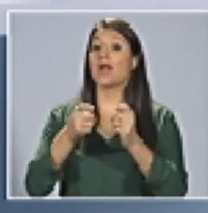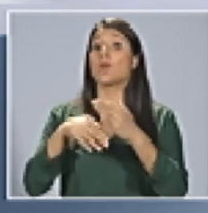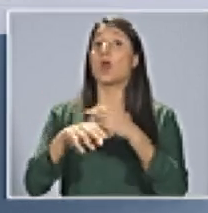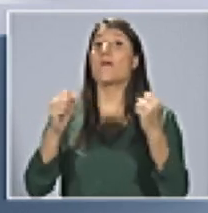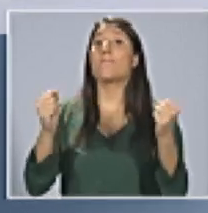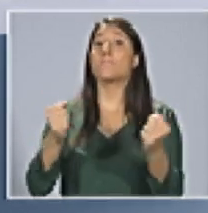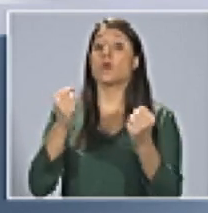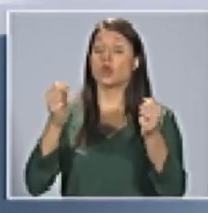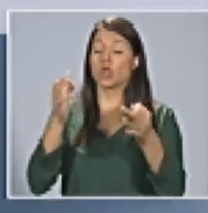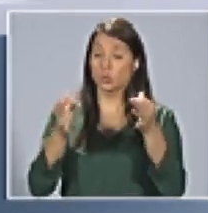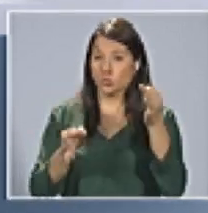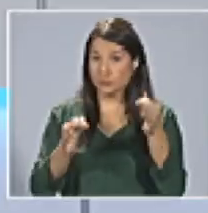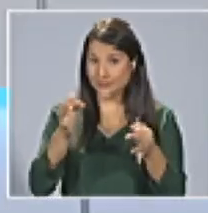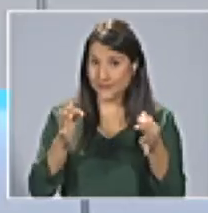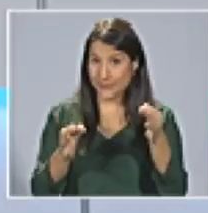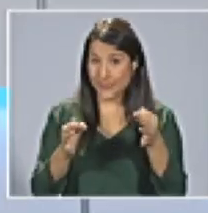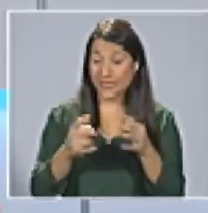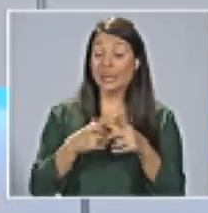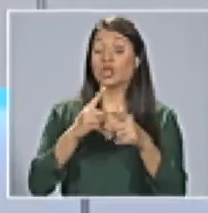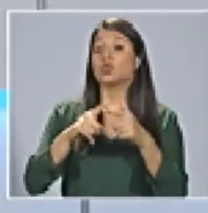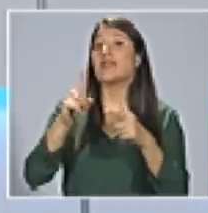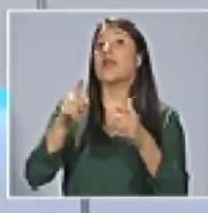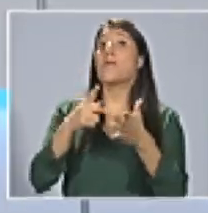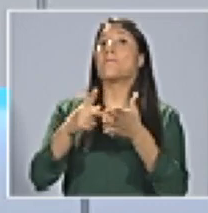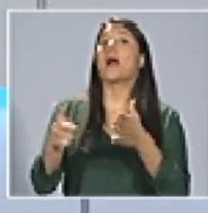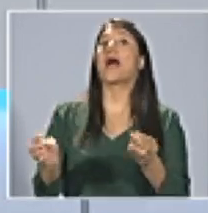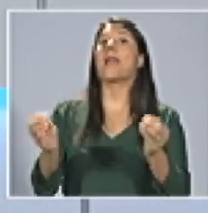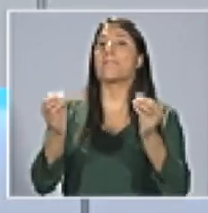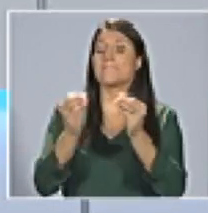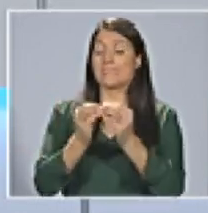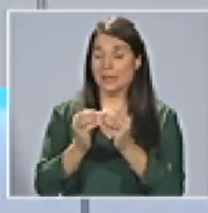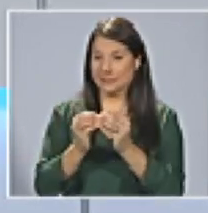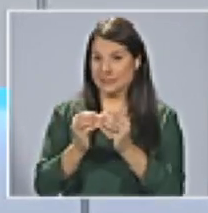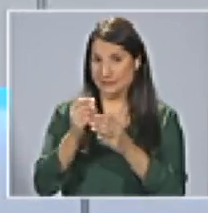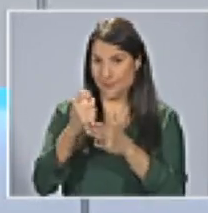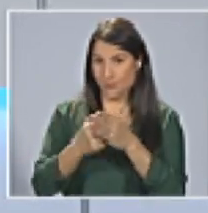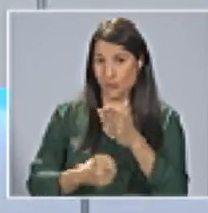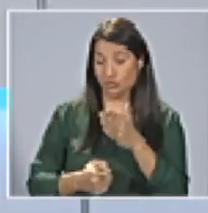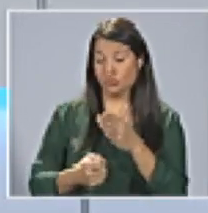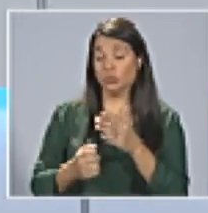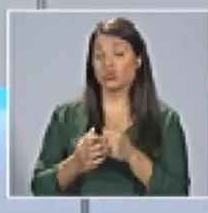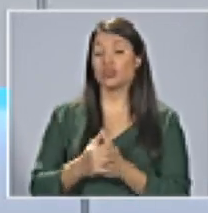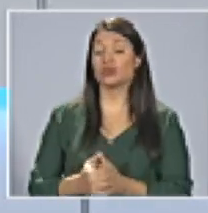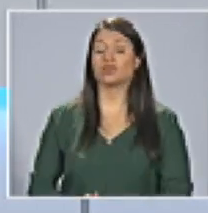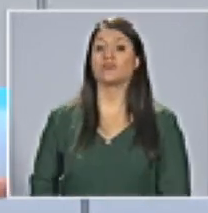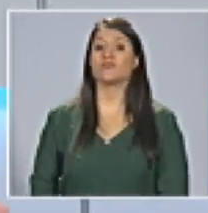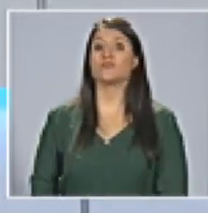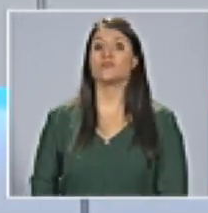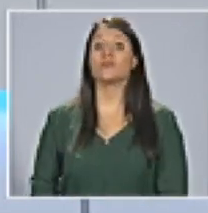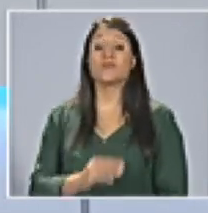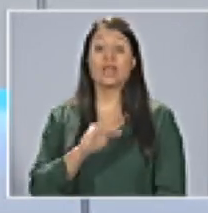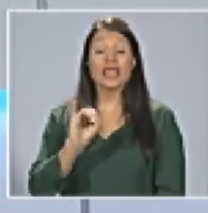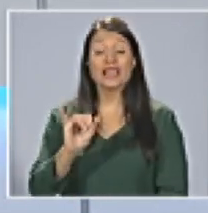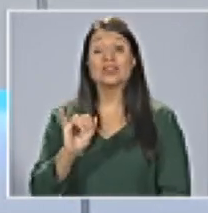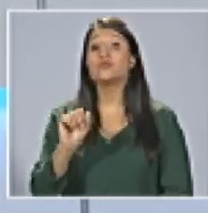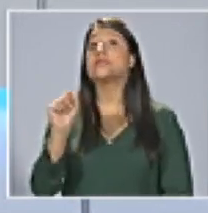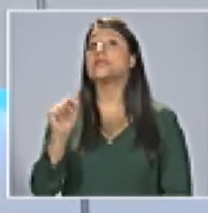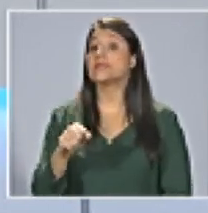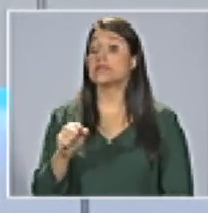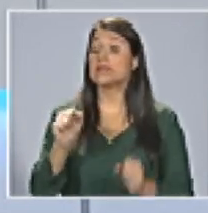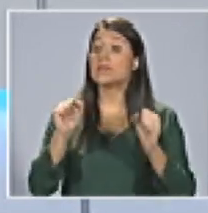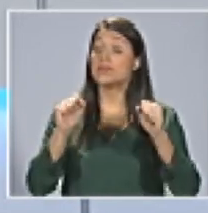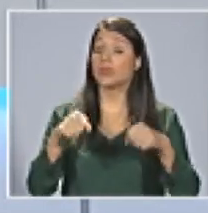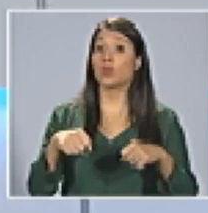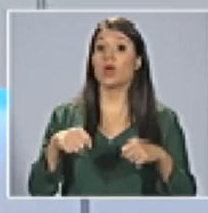hacer las contribuciones solidarias que son más altas que las que estaban para quienes se jubilaron previamente. Y eso sí podría provocar,